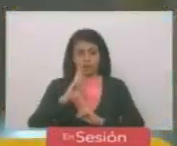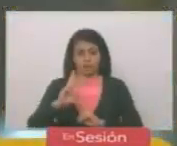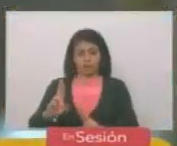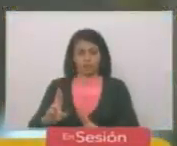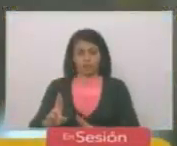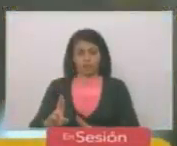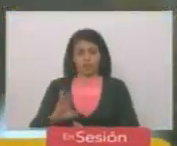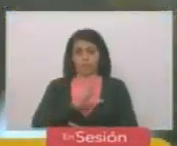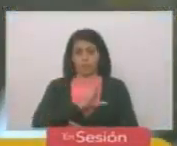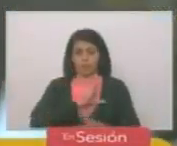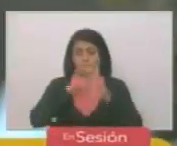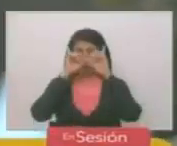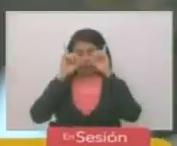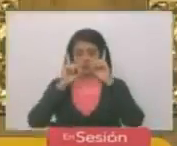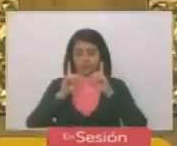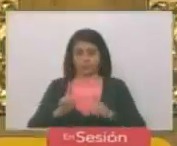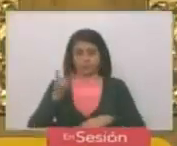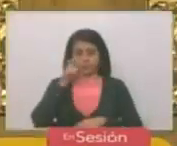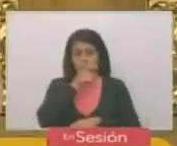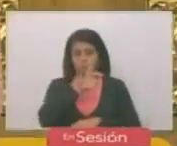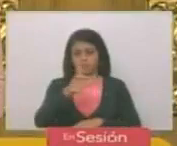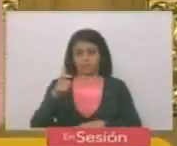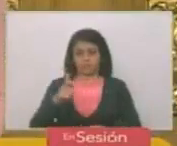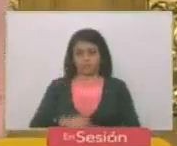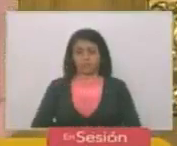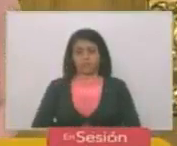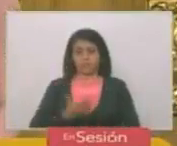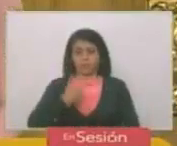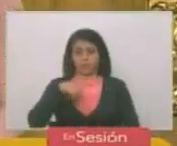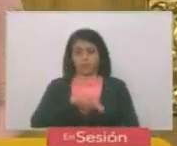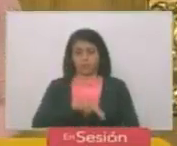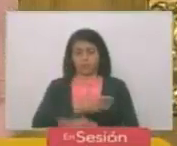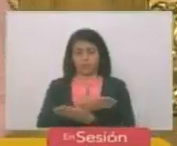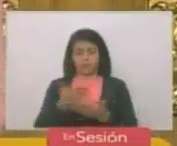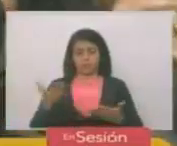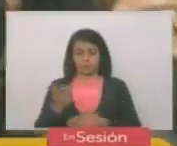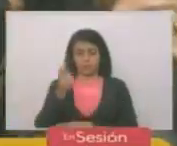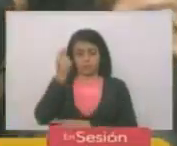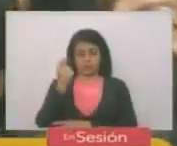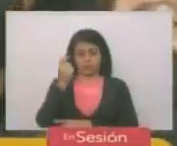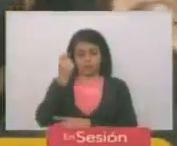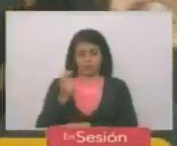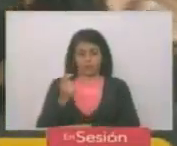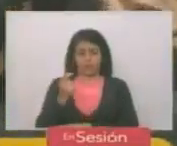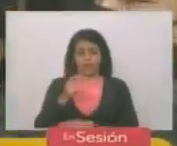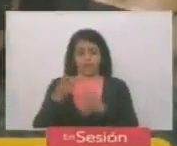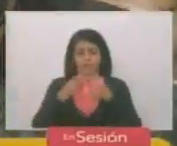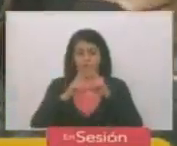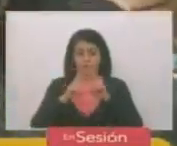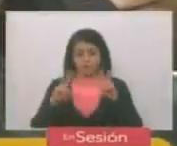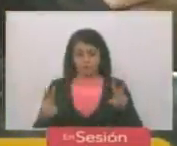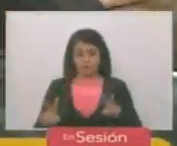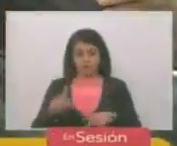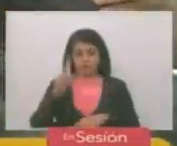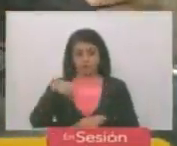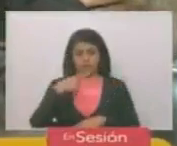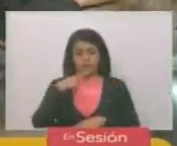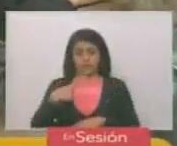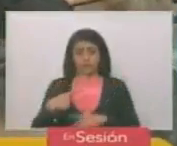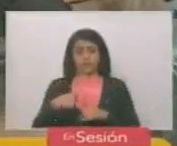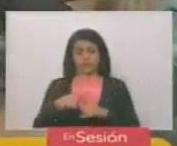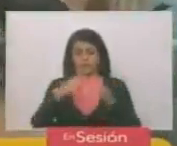la autodeterminación de los pueblos. Con nuestra diplomacia parlamentaria de paz y también la